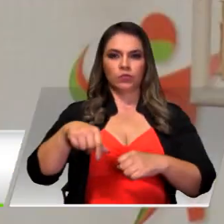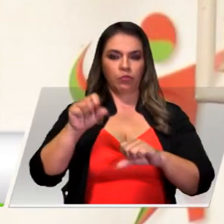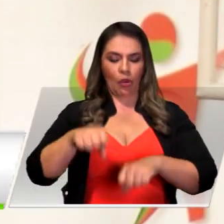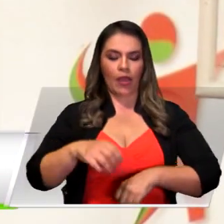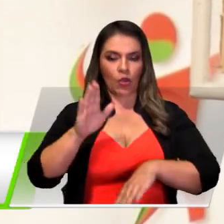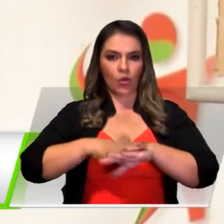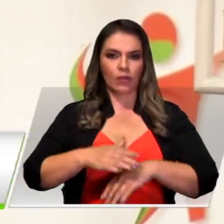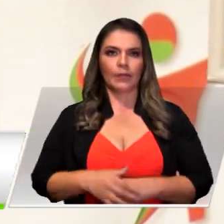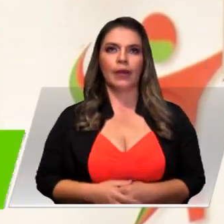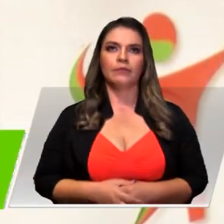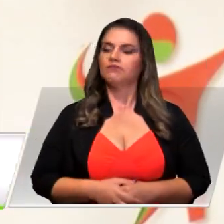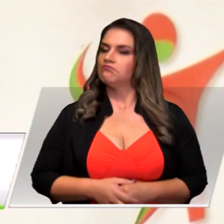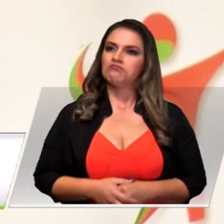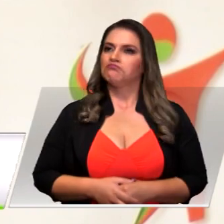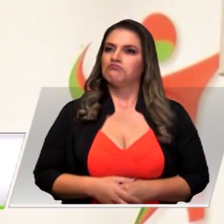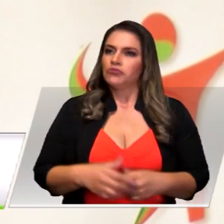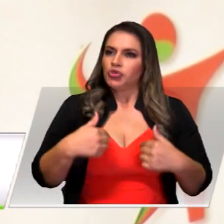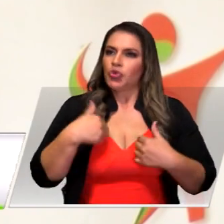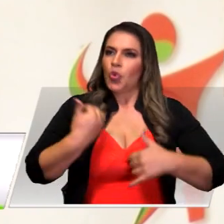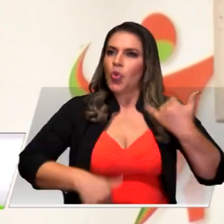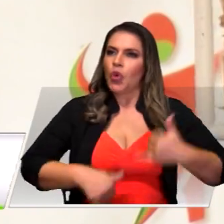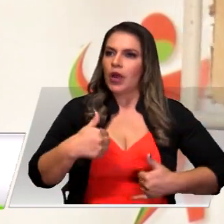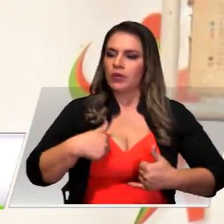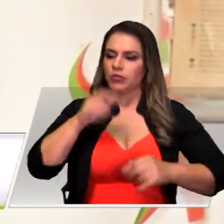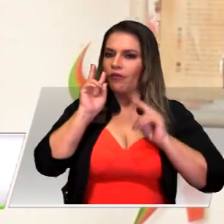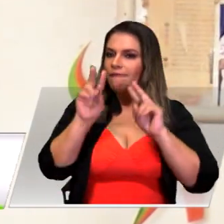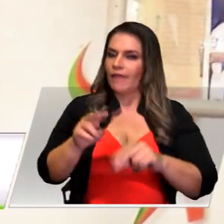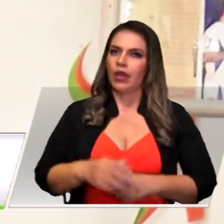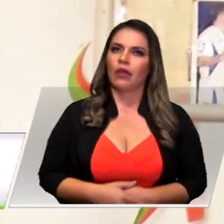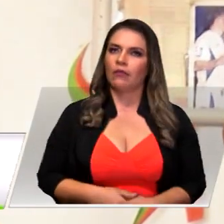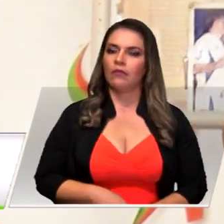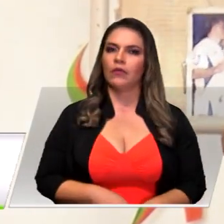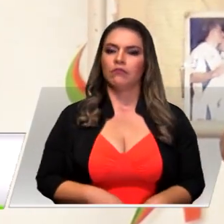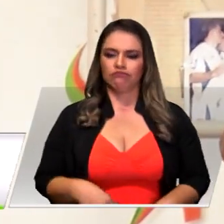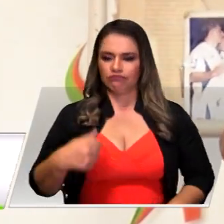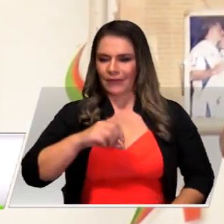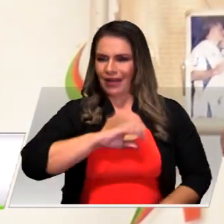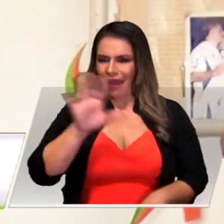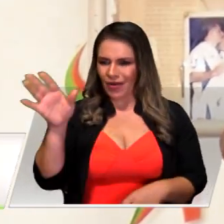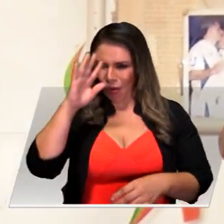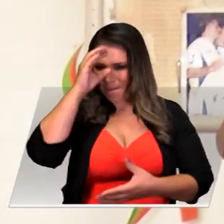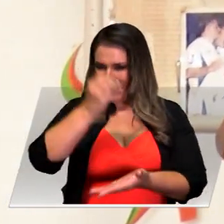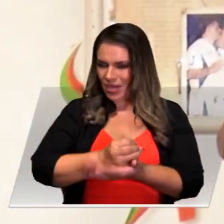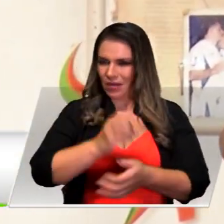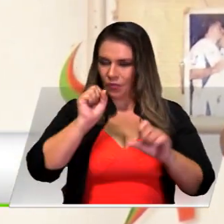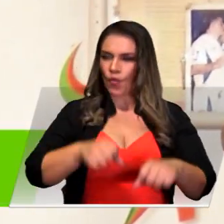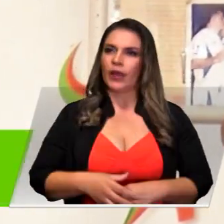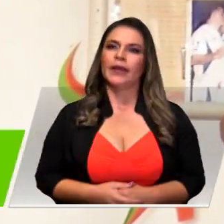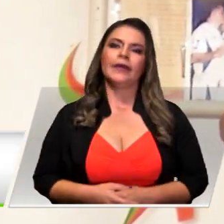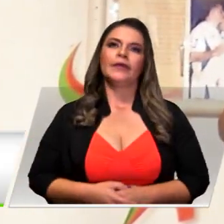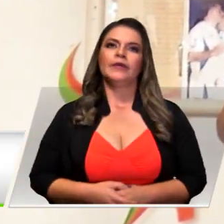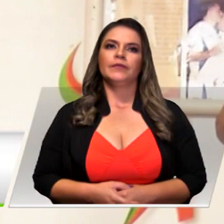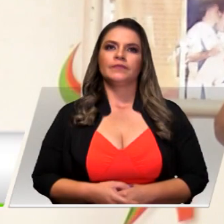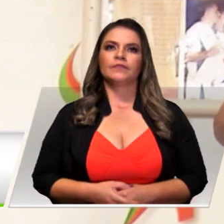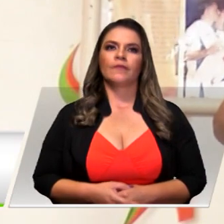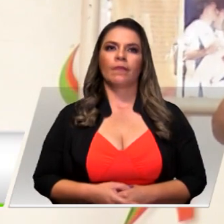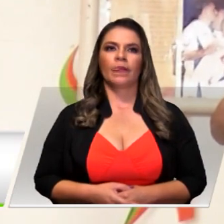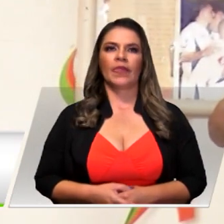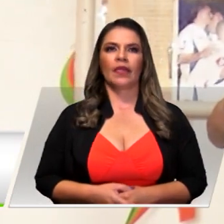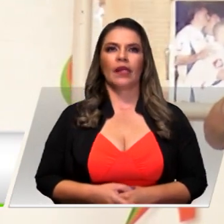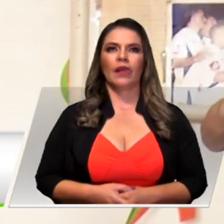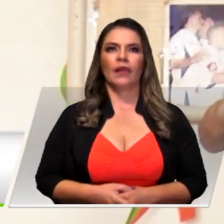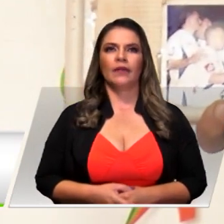hablar de la selección como lo veo en la cancha. Eso la tengo claro, yo puedo opinar, yo soy hincha de la selección. Pero para cuando van a